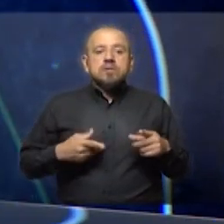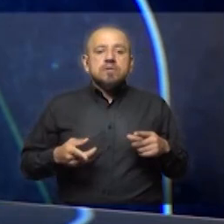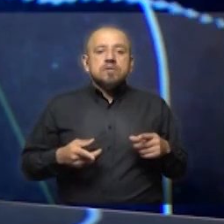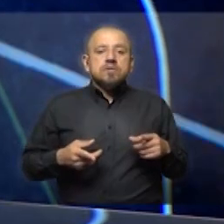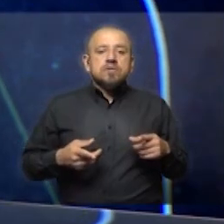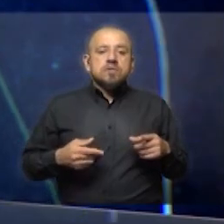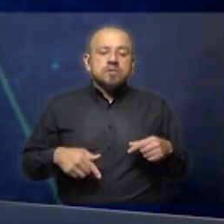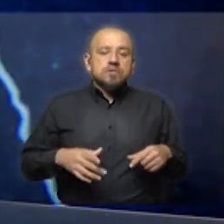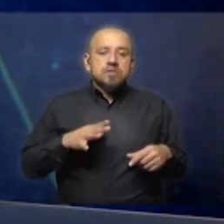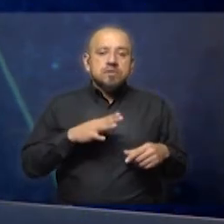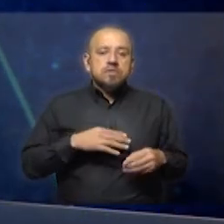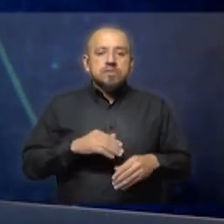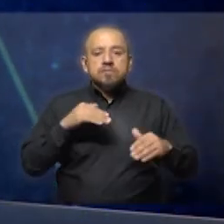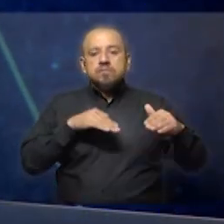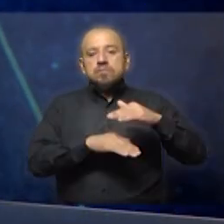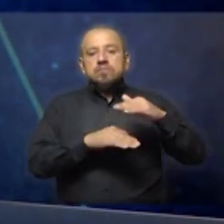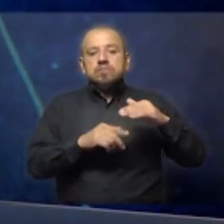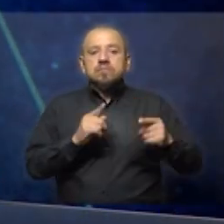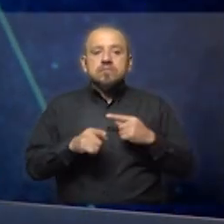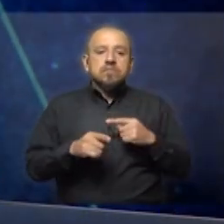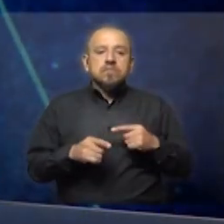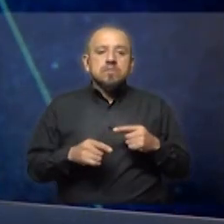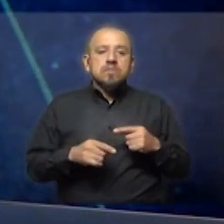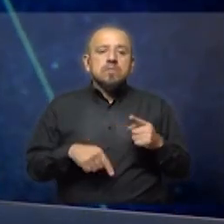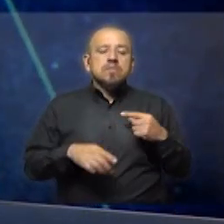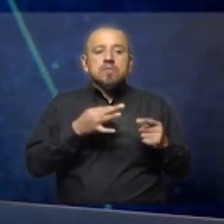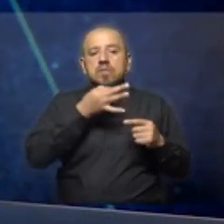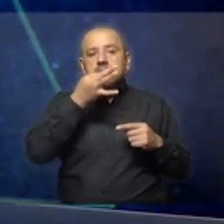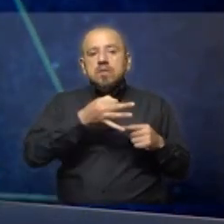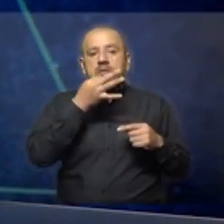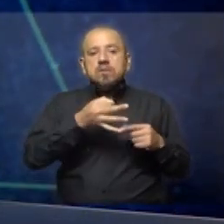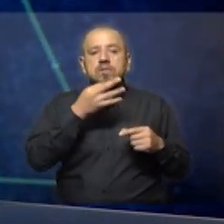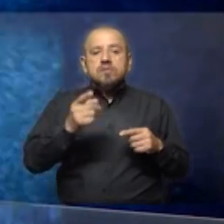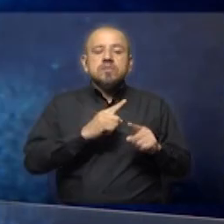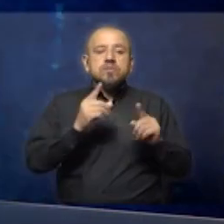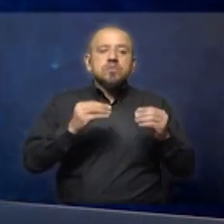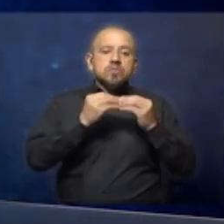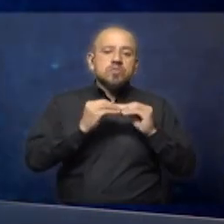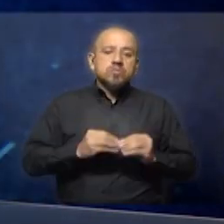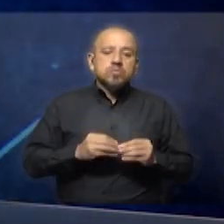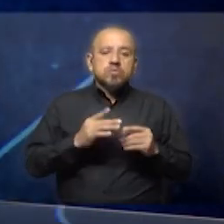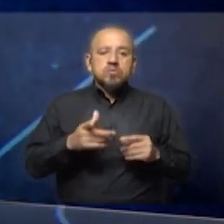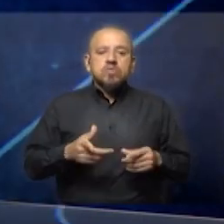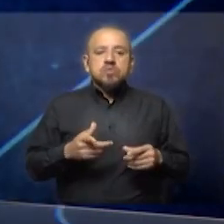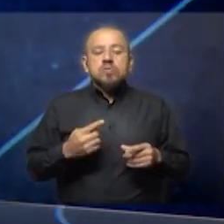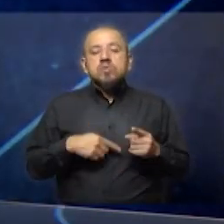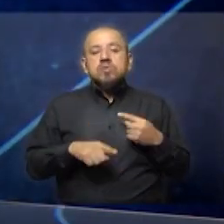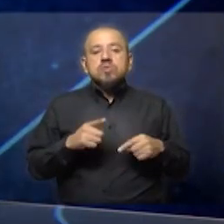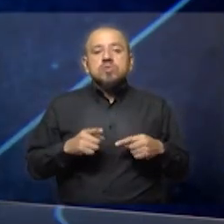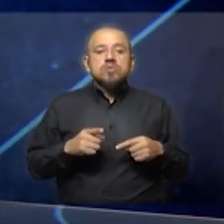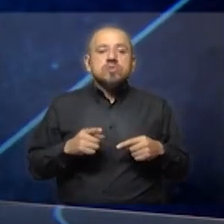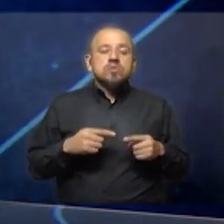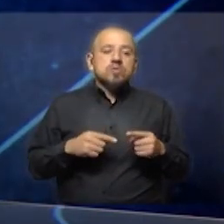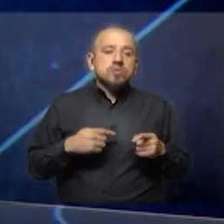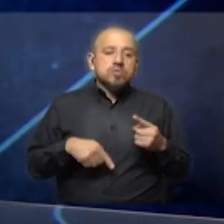tiene encajonada bajo algunos discursos de no presupuesto que carecen de sentido y que